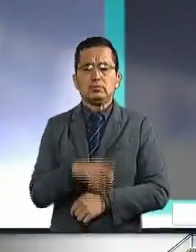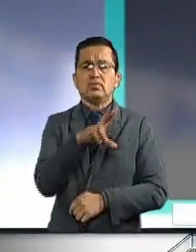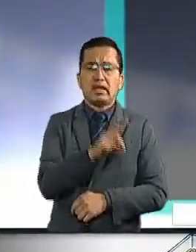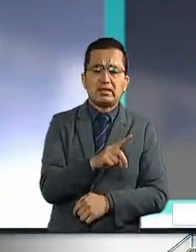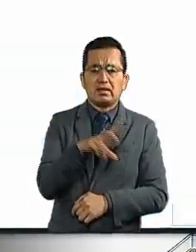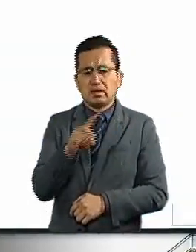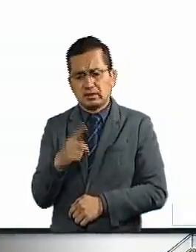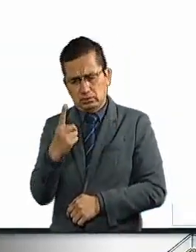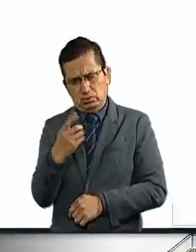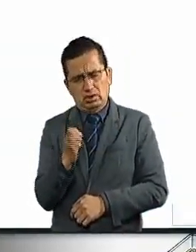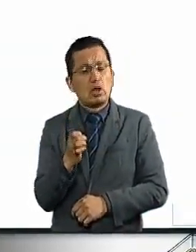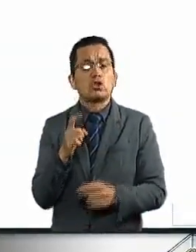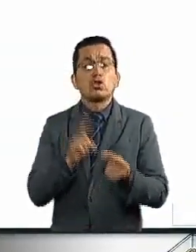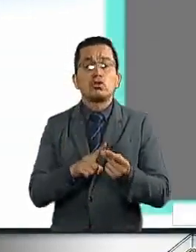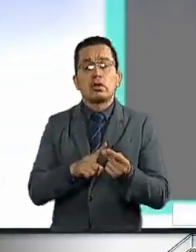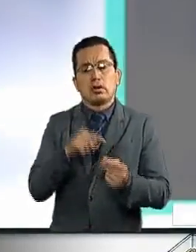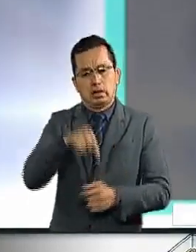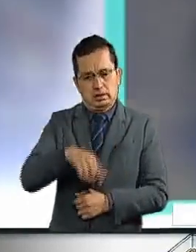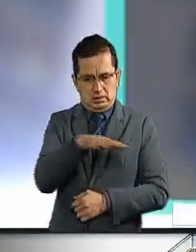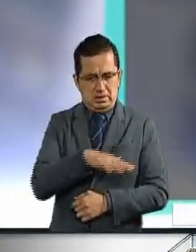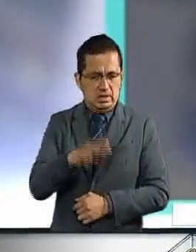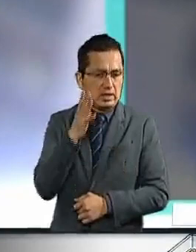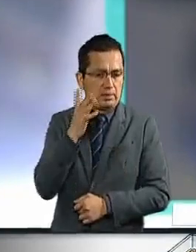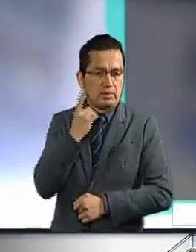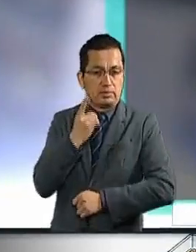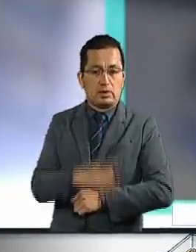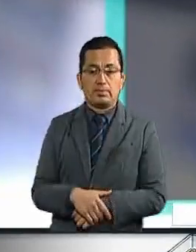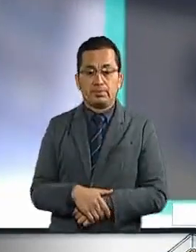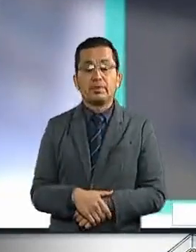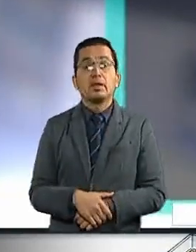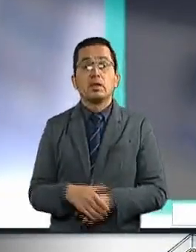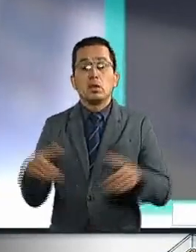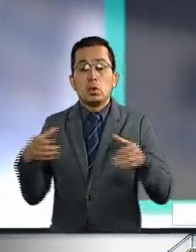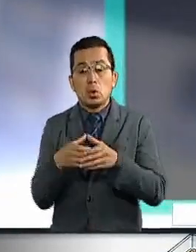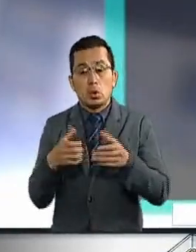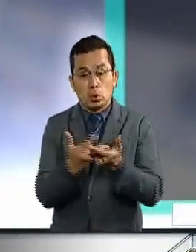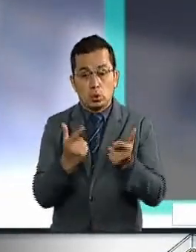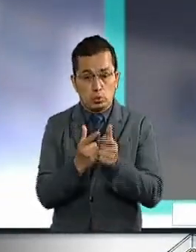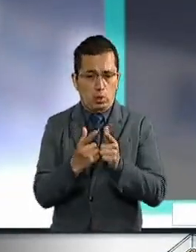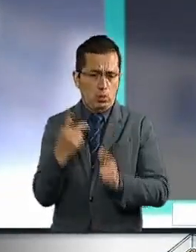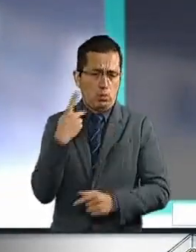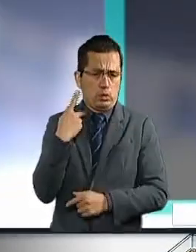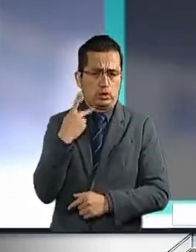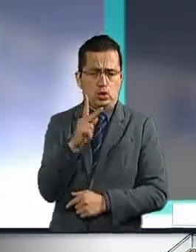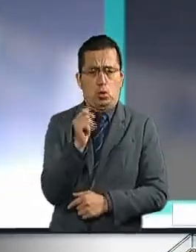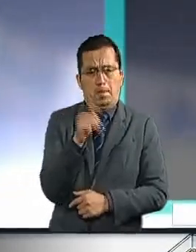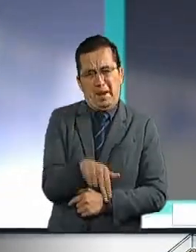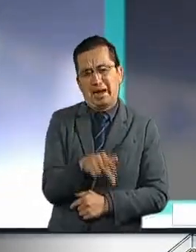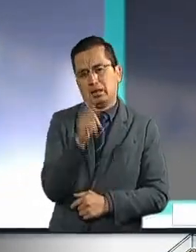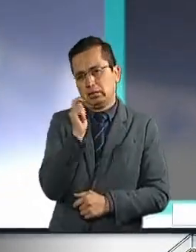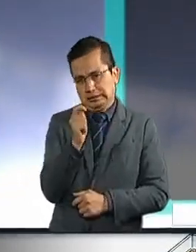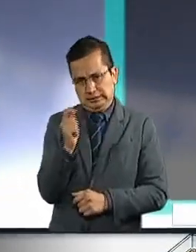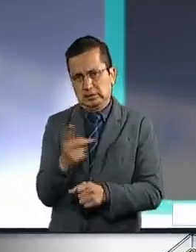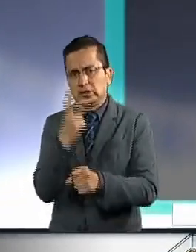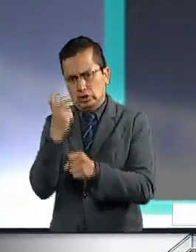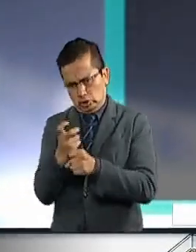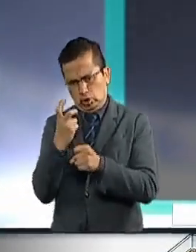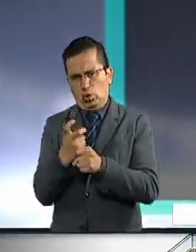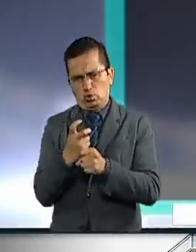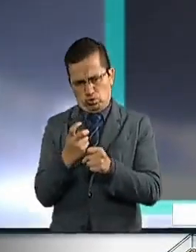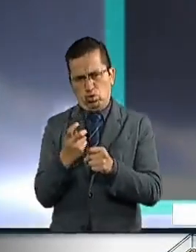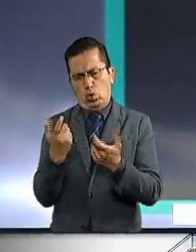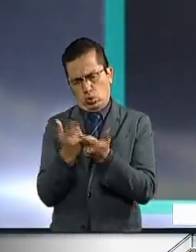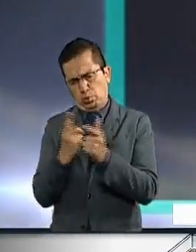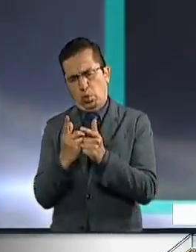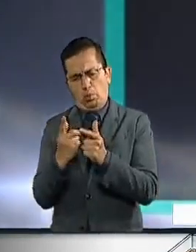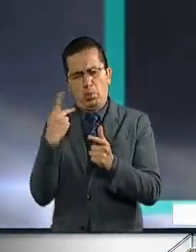enero el lugar aquí en la cámara de diputados el encuentro de la segunda fuerza política es decir la bancada de Acción Nacional será los días